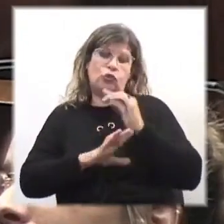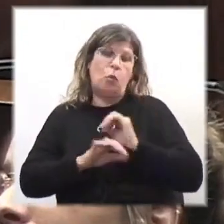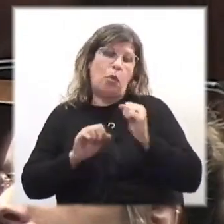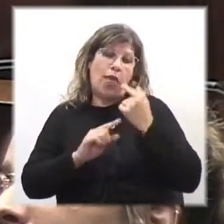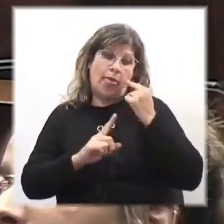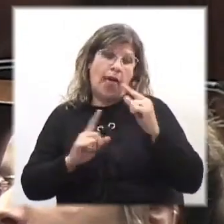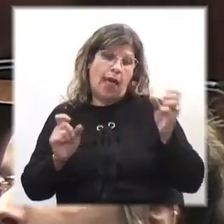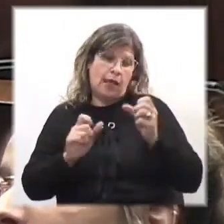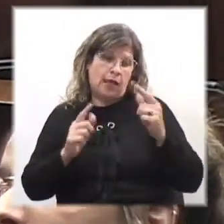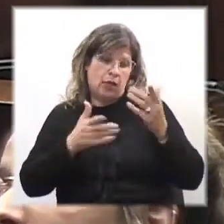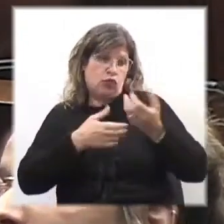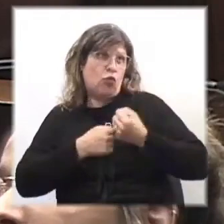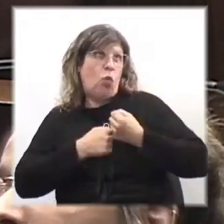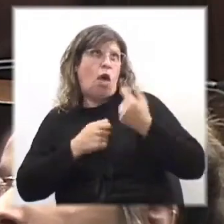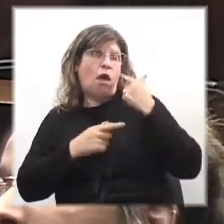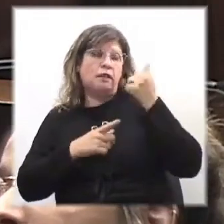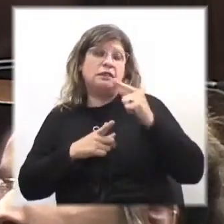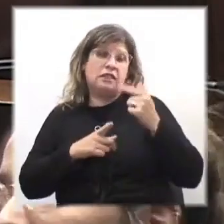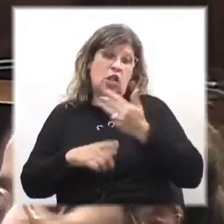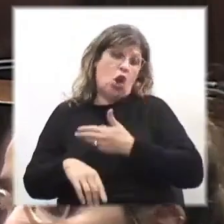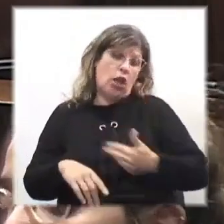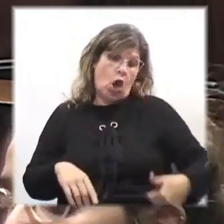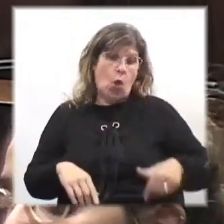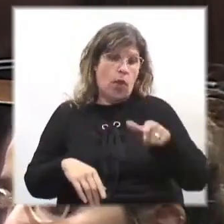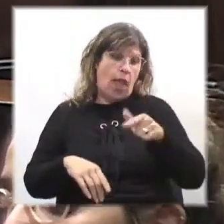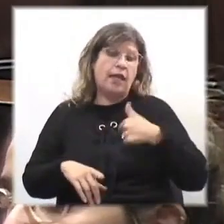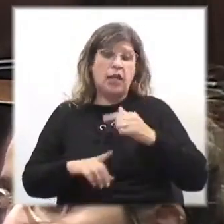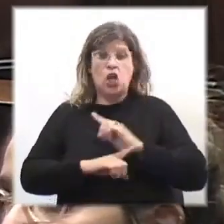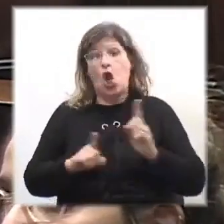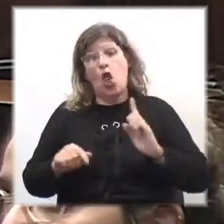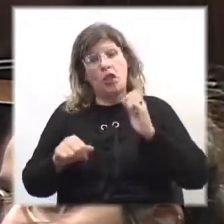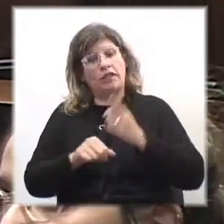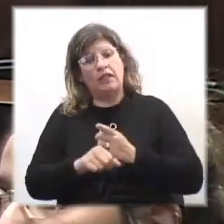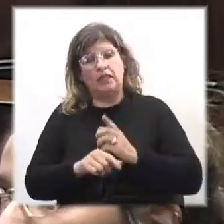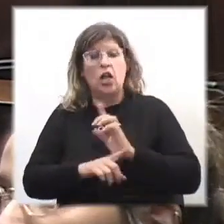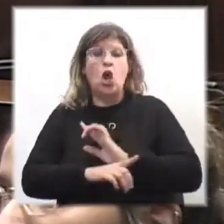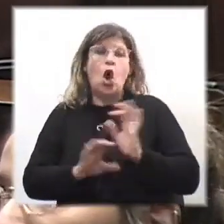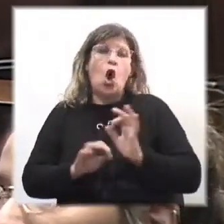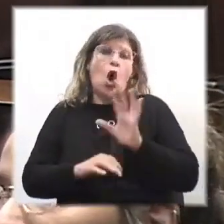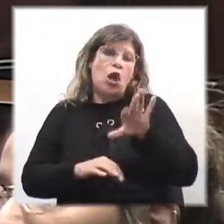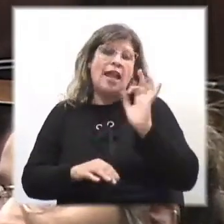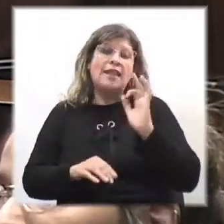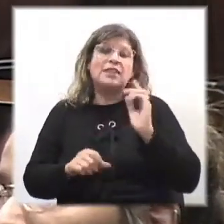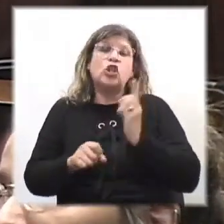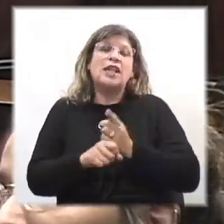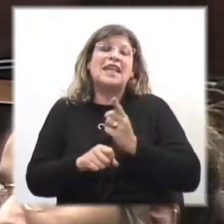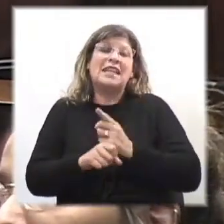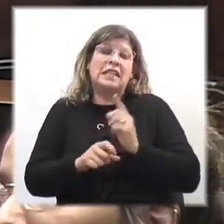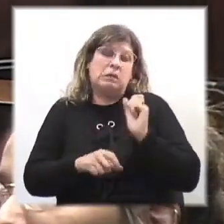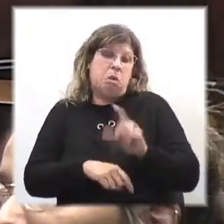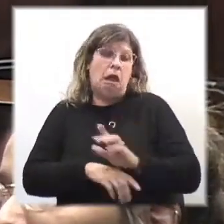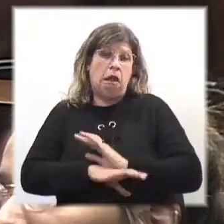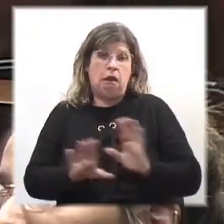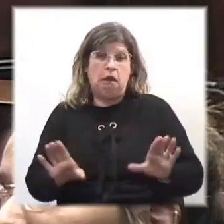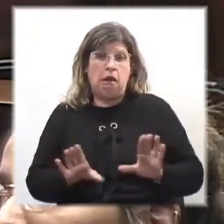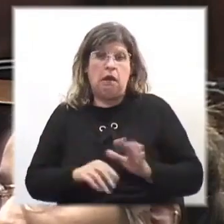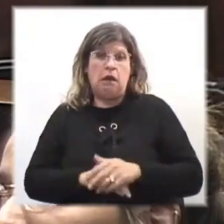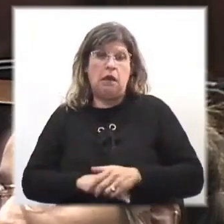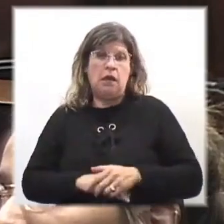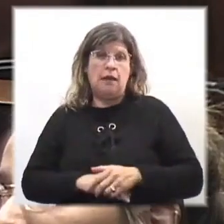lo que quienes tienen que gobernar no deciden o las decisiones que toman la toman mal